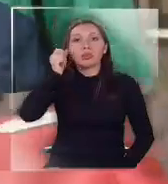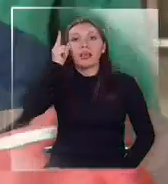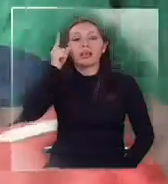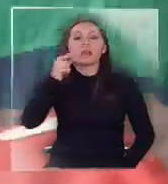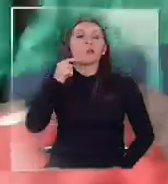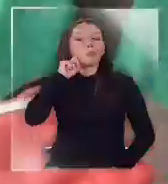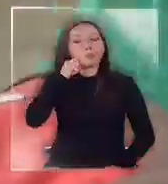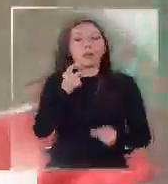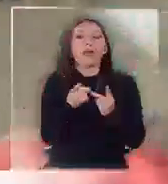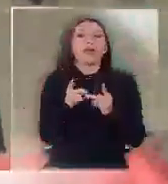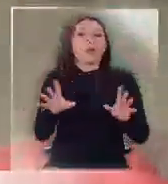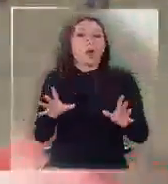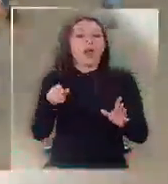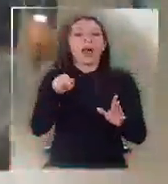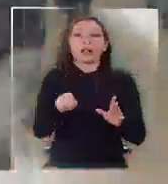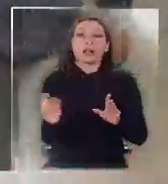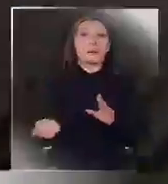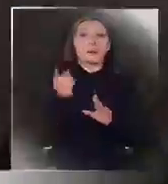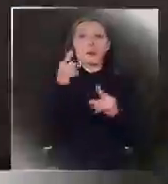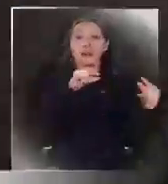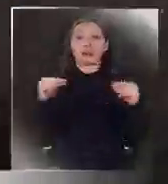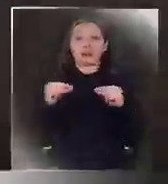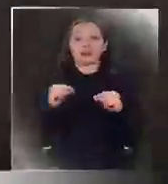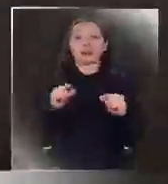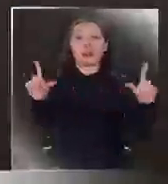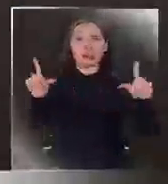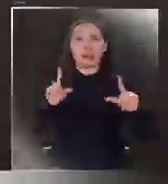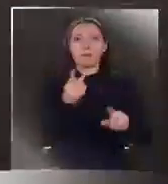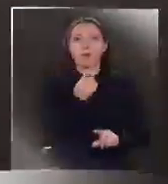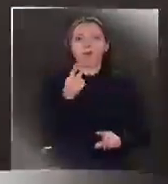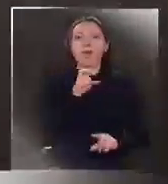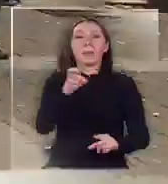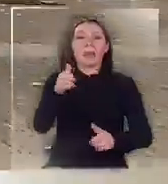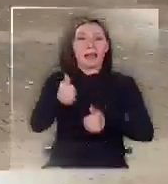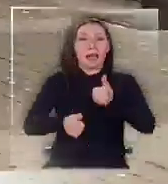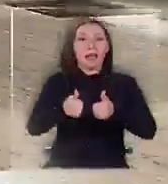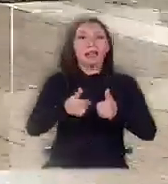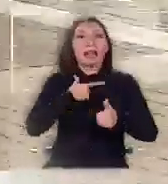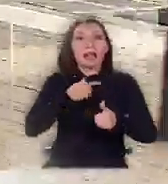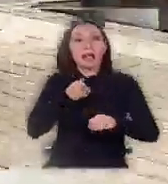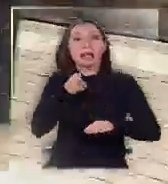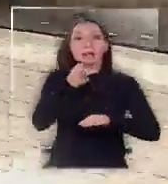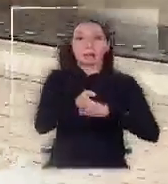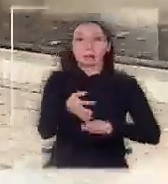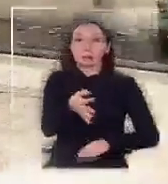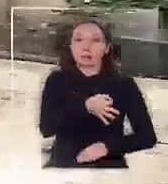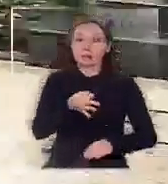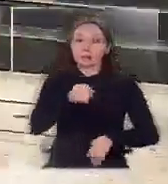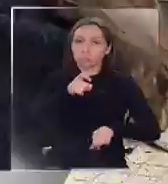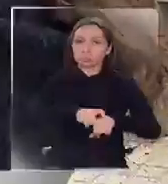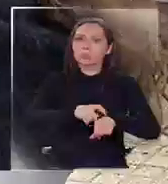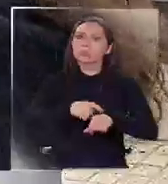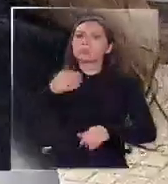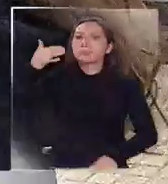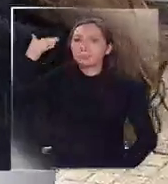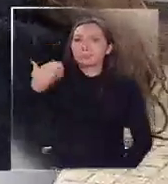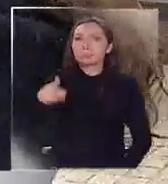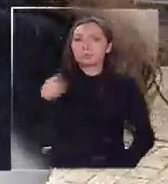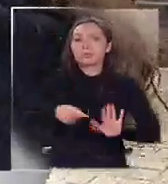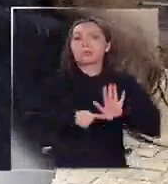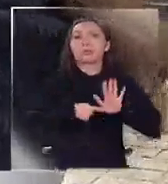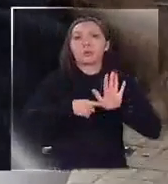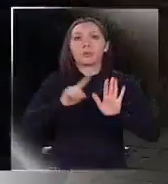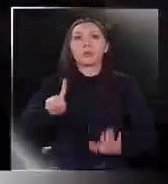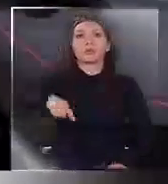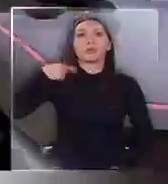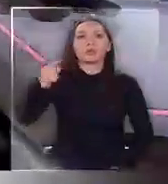democracia este será el primer debate televisivo entre dos precandidatos en carrera a la moneda una instancia decisiva que se transmitirá el